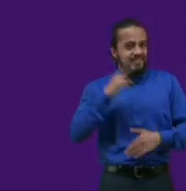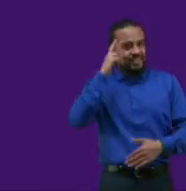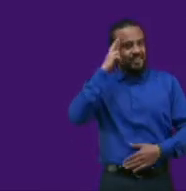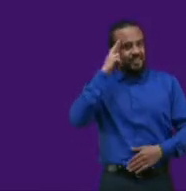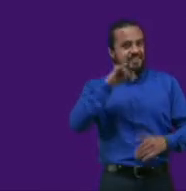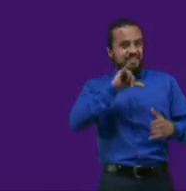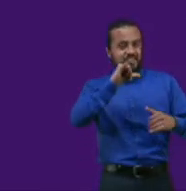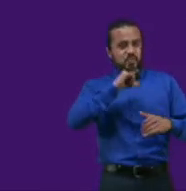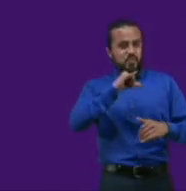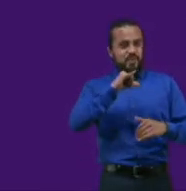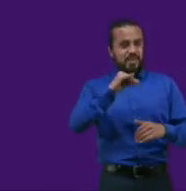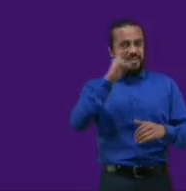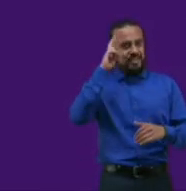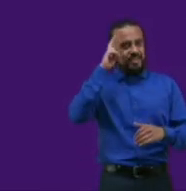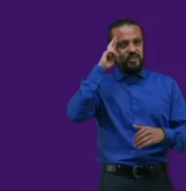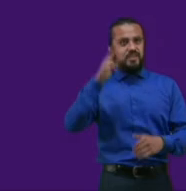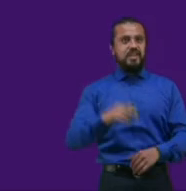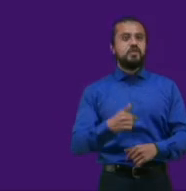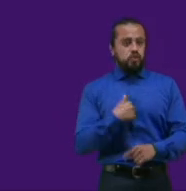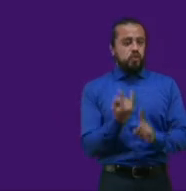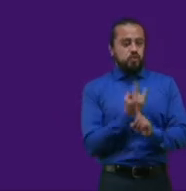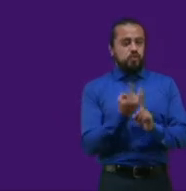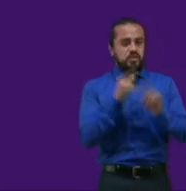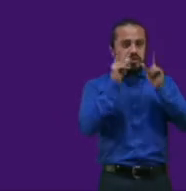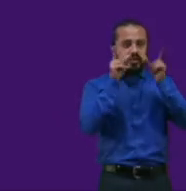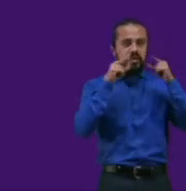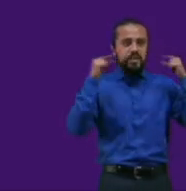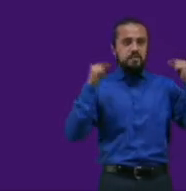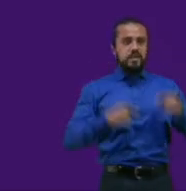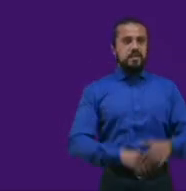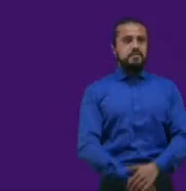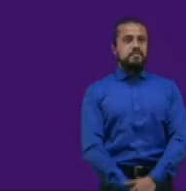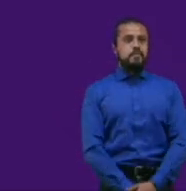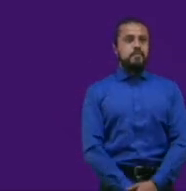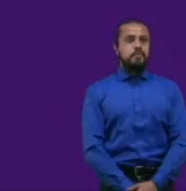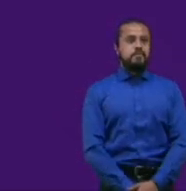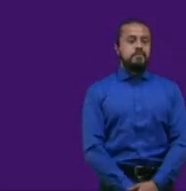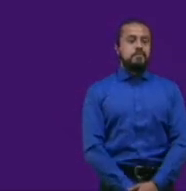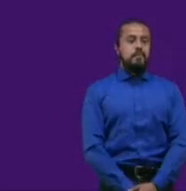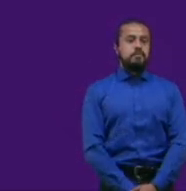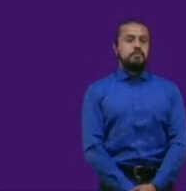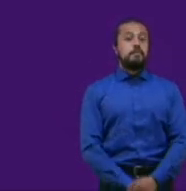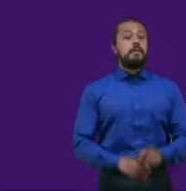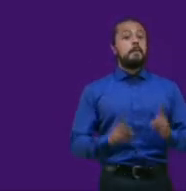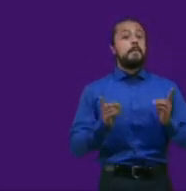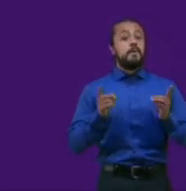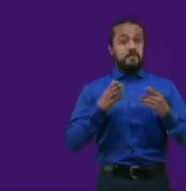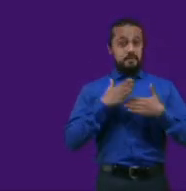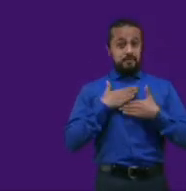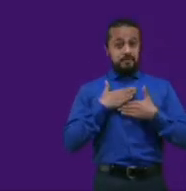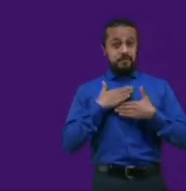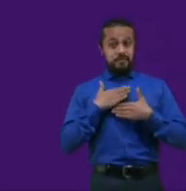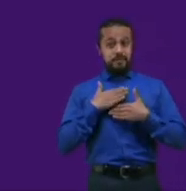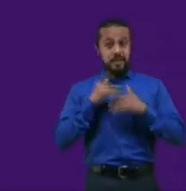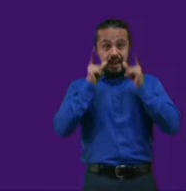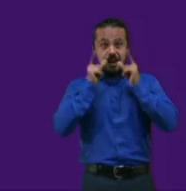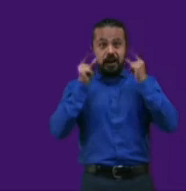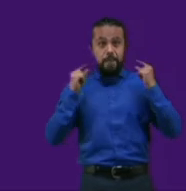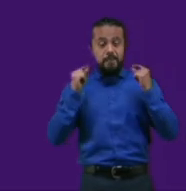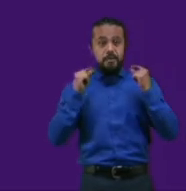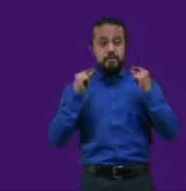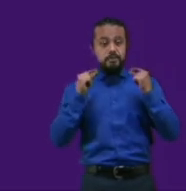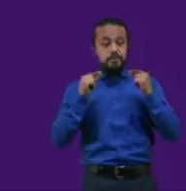Me alegra mucho saber eso, Camila. Pero Rappi desafortunadamente no es Rappi en todas las zonas